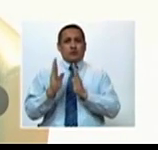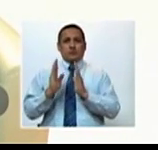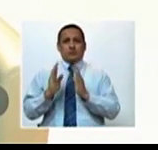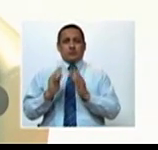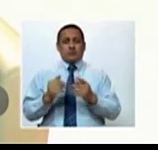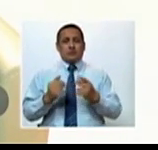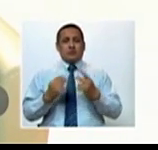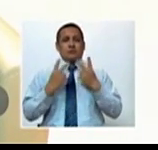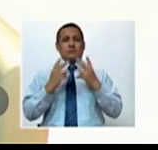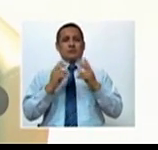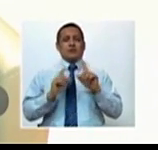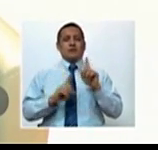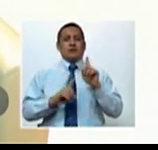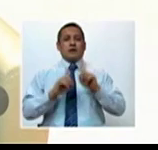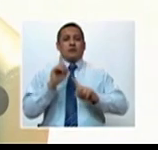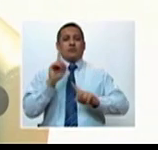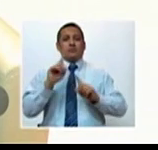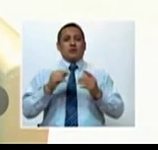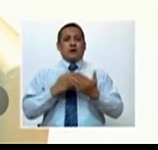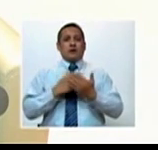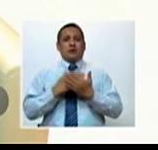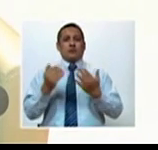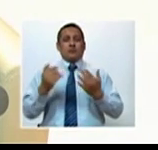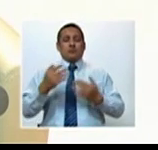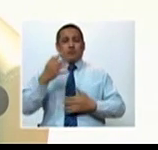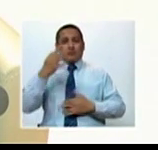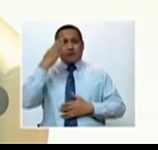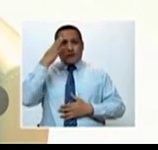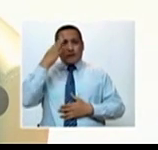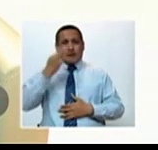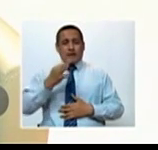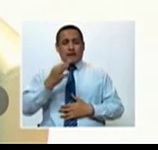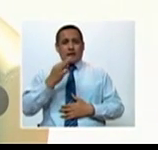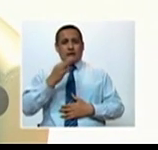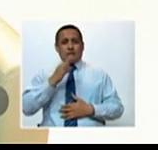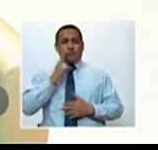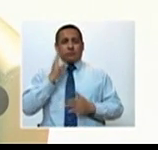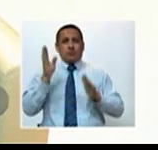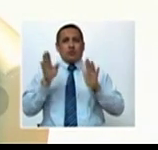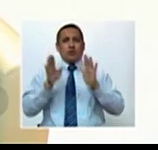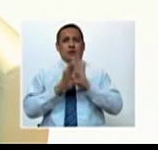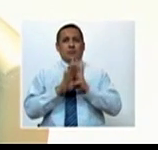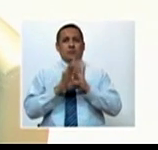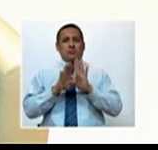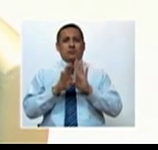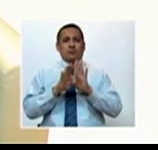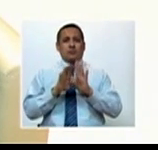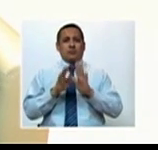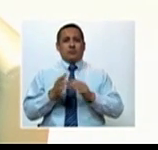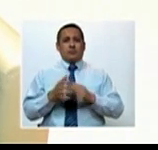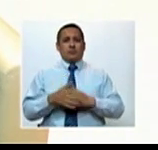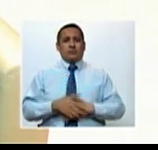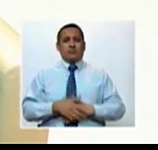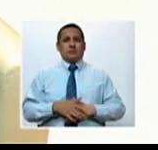proceso. En todo caso, si considera, y en este caso se